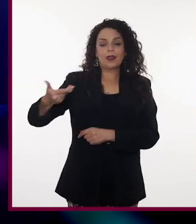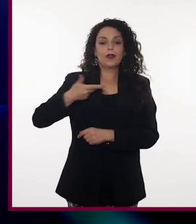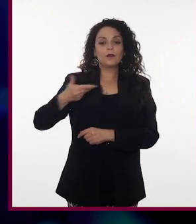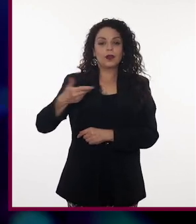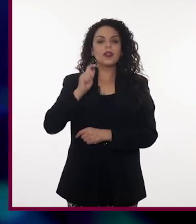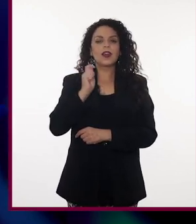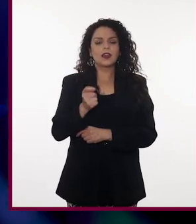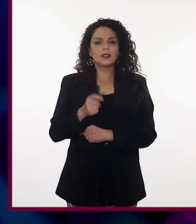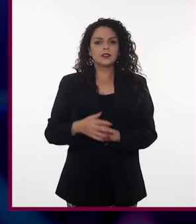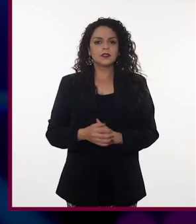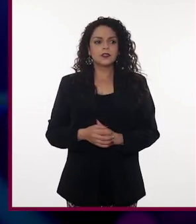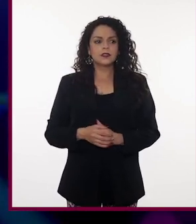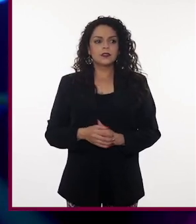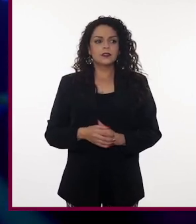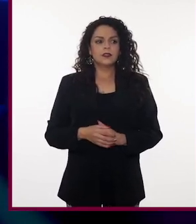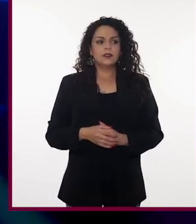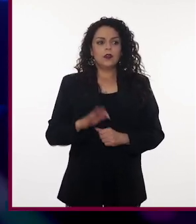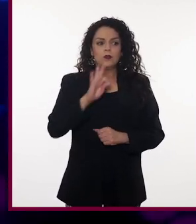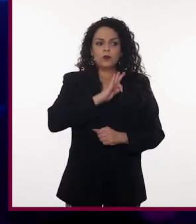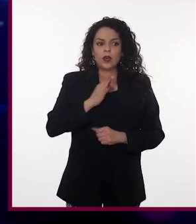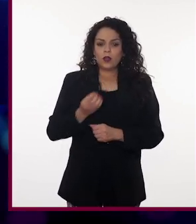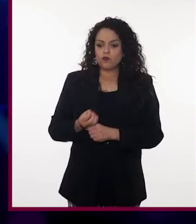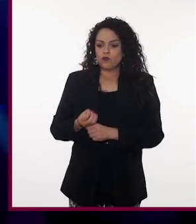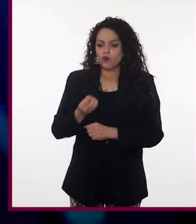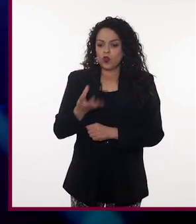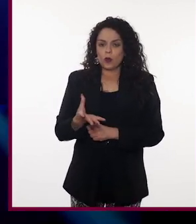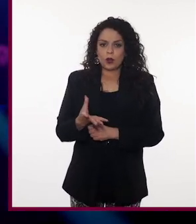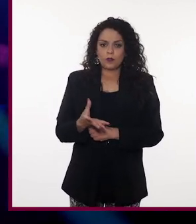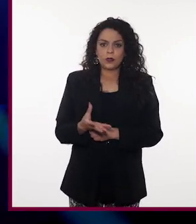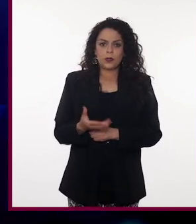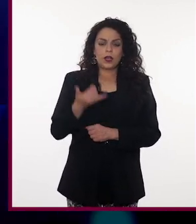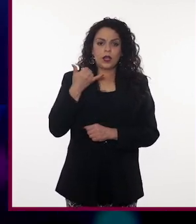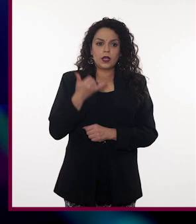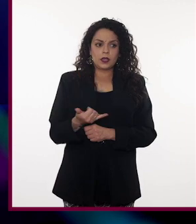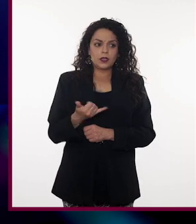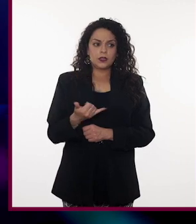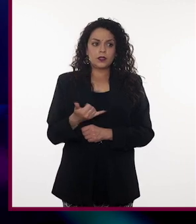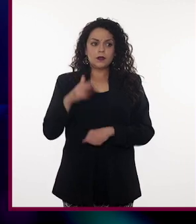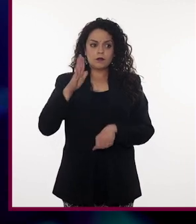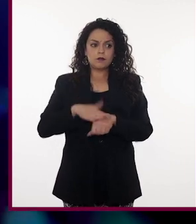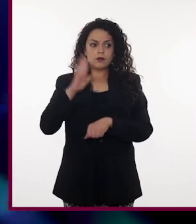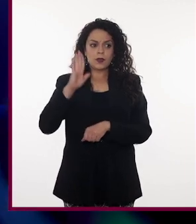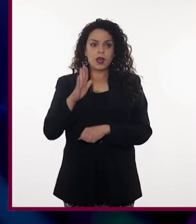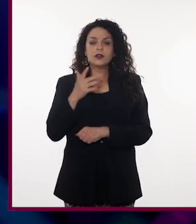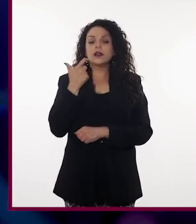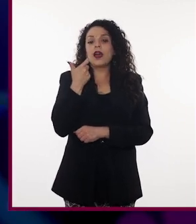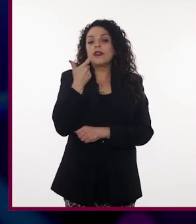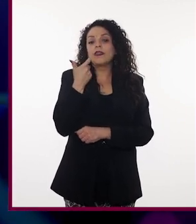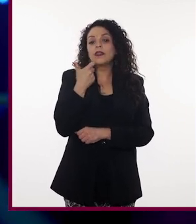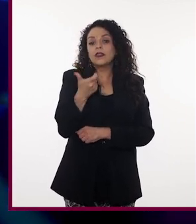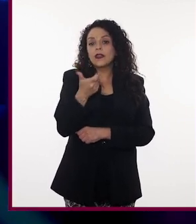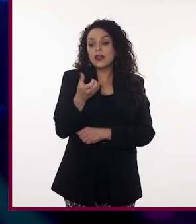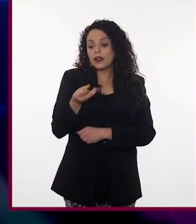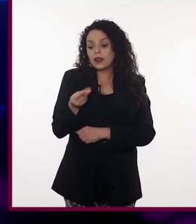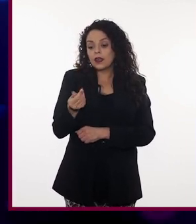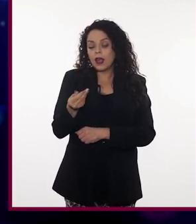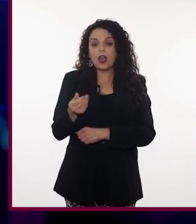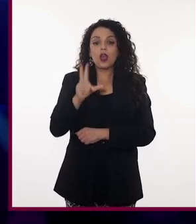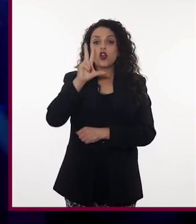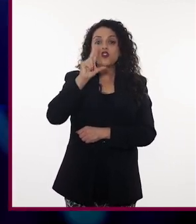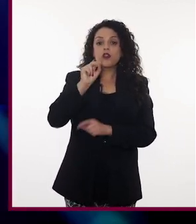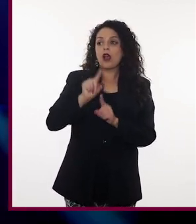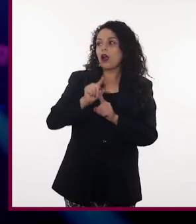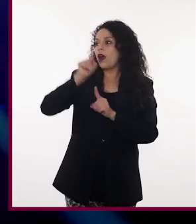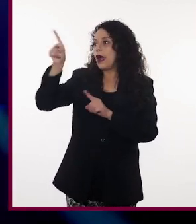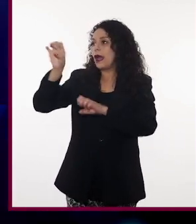platicamos, que se den propinas a los repartidores, y que se den propinas sobre todo en efectivo, que no se den propinas por parte